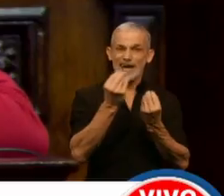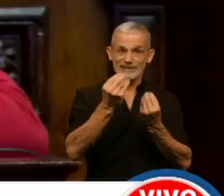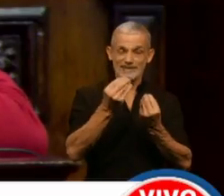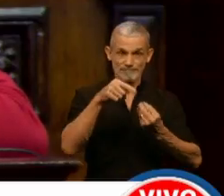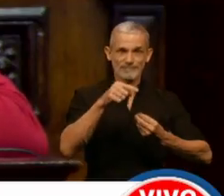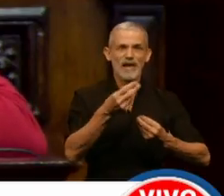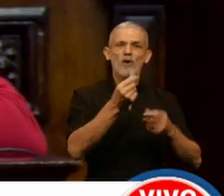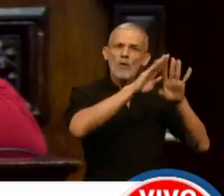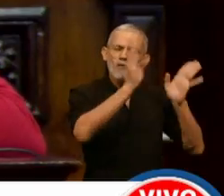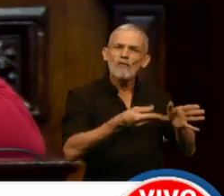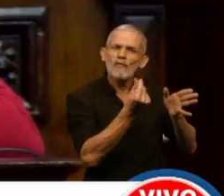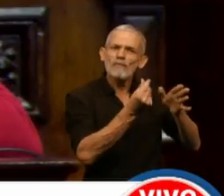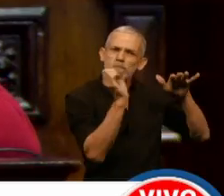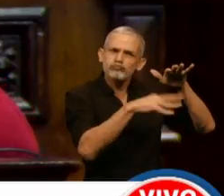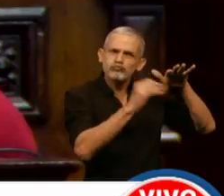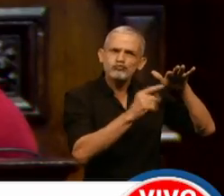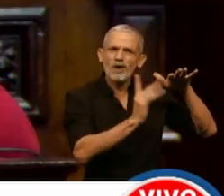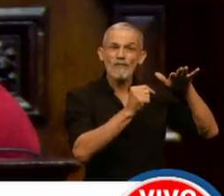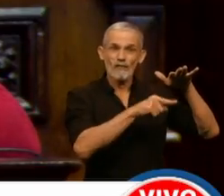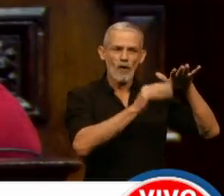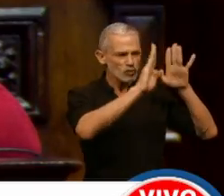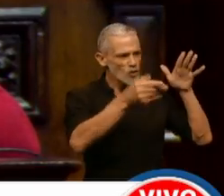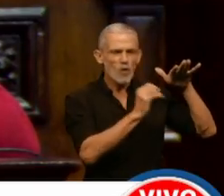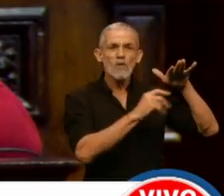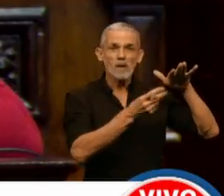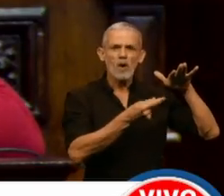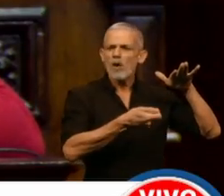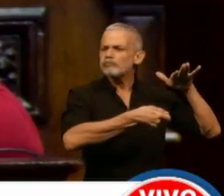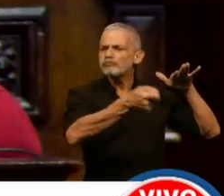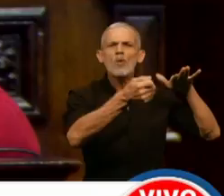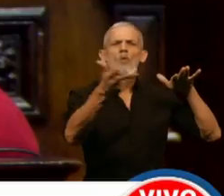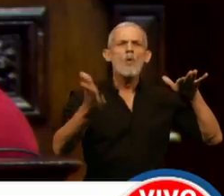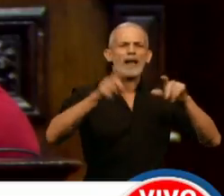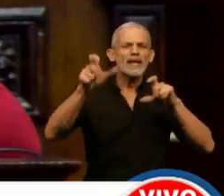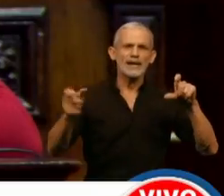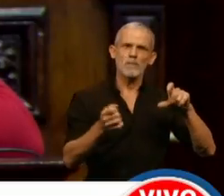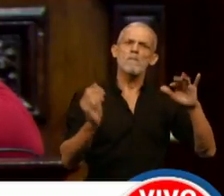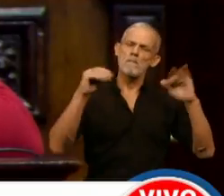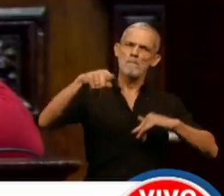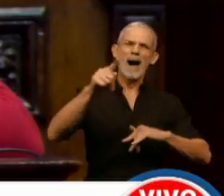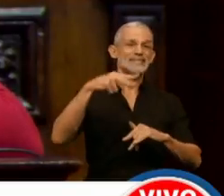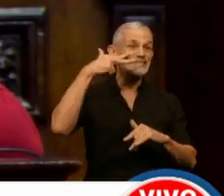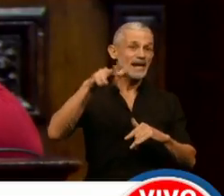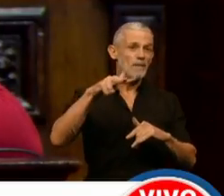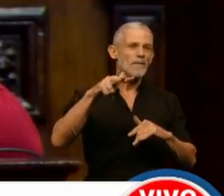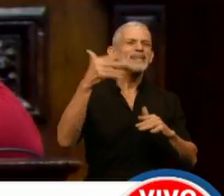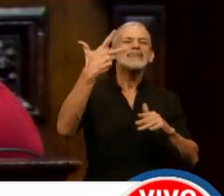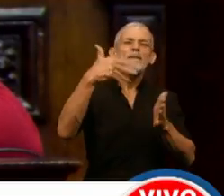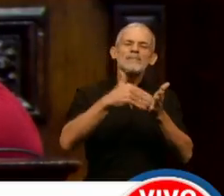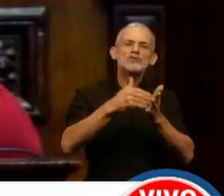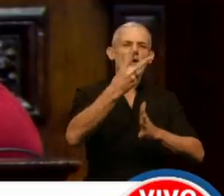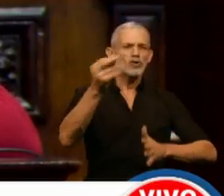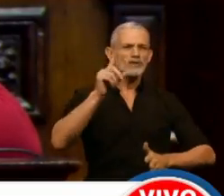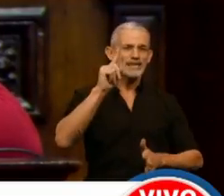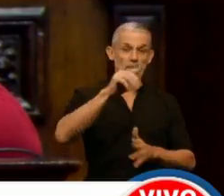utilización del fondo fiduciario amplía en cantidad de beneficiarios y beneficiarias más de tres mil dos más de 3.200.000